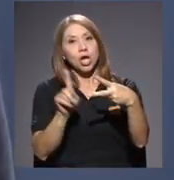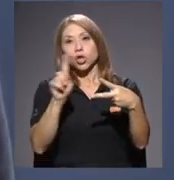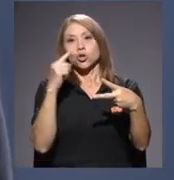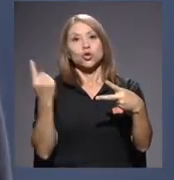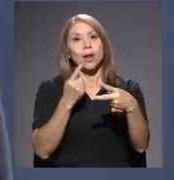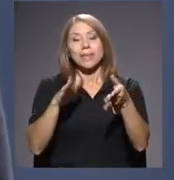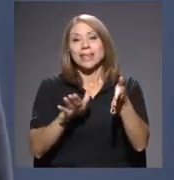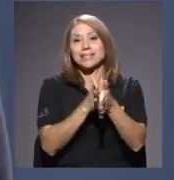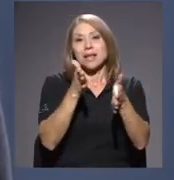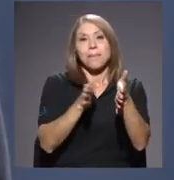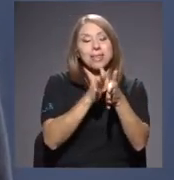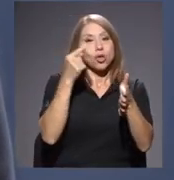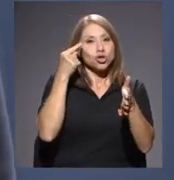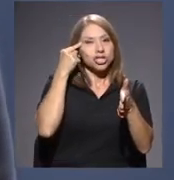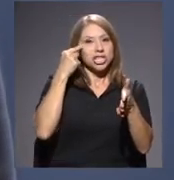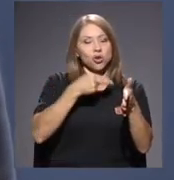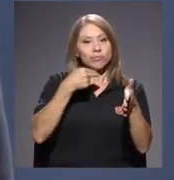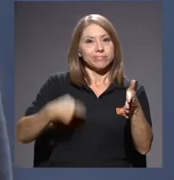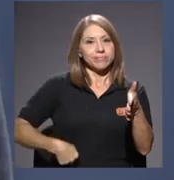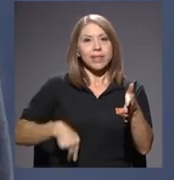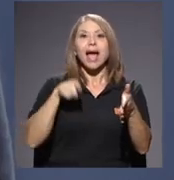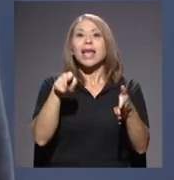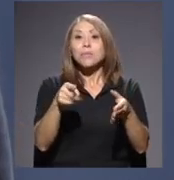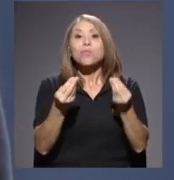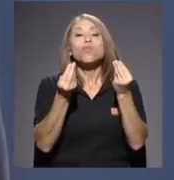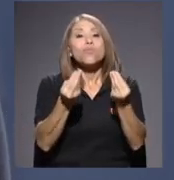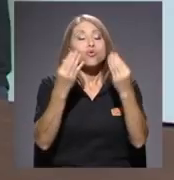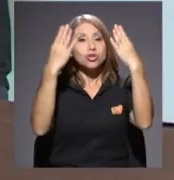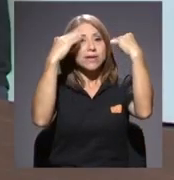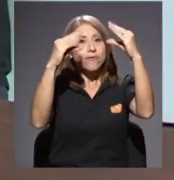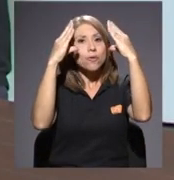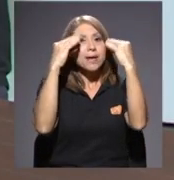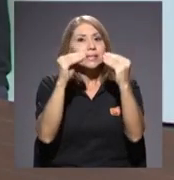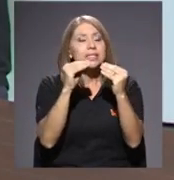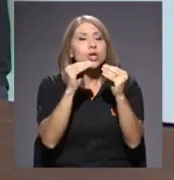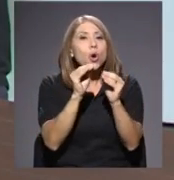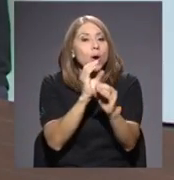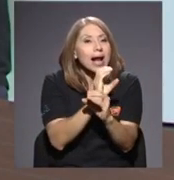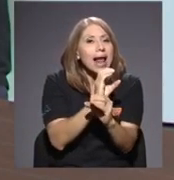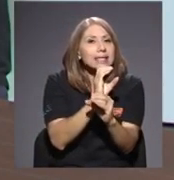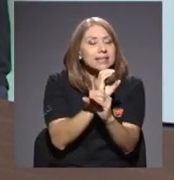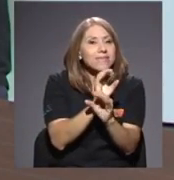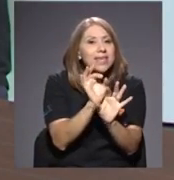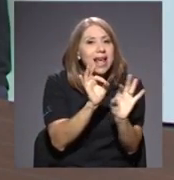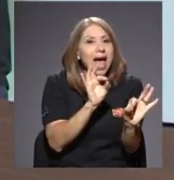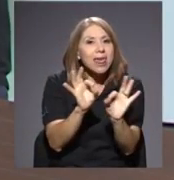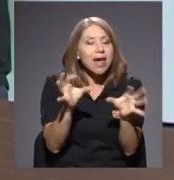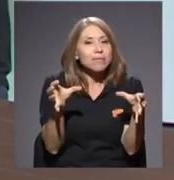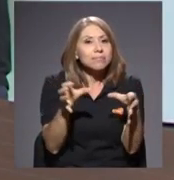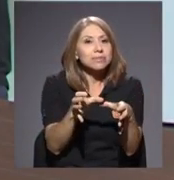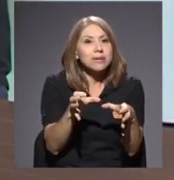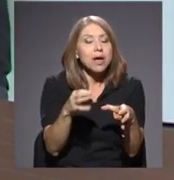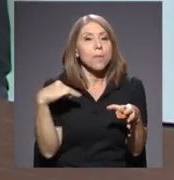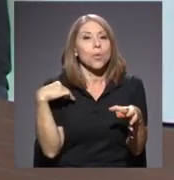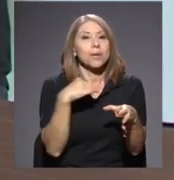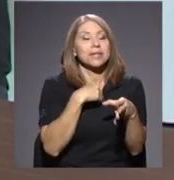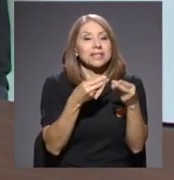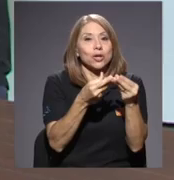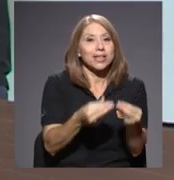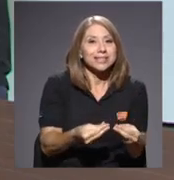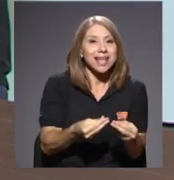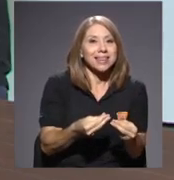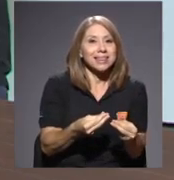del cemento chino, donde había mucha información que era clasificada, información clasificada por el Ministerio de Hacienda, clasificada